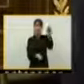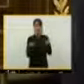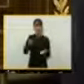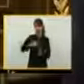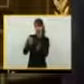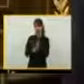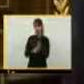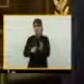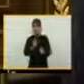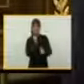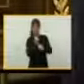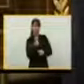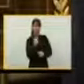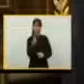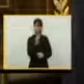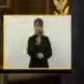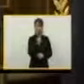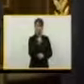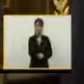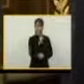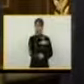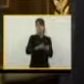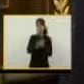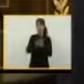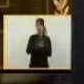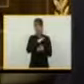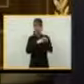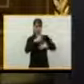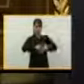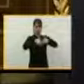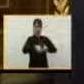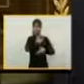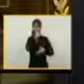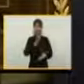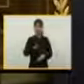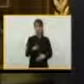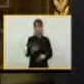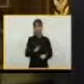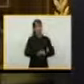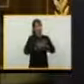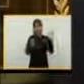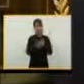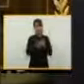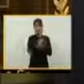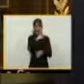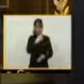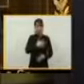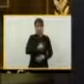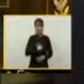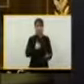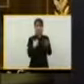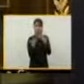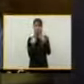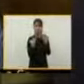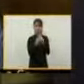del PSOE en este tiempo fue demostrar que la negociación sigue en marcha. Por tanto, necesita que una abstención pase a positivo